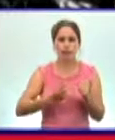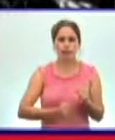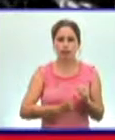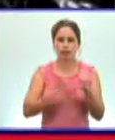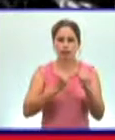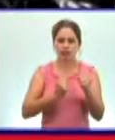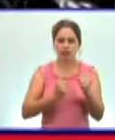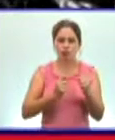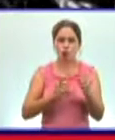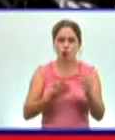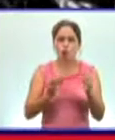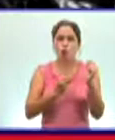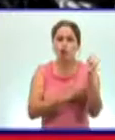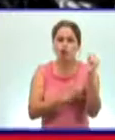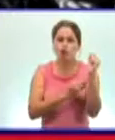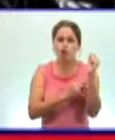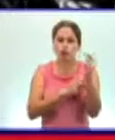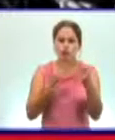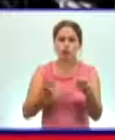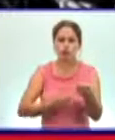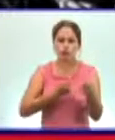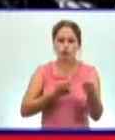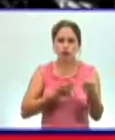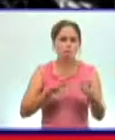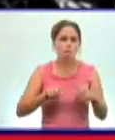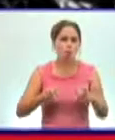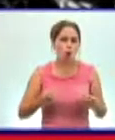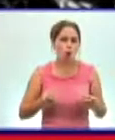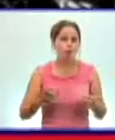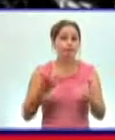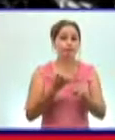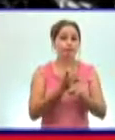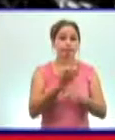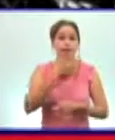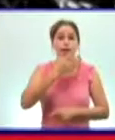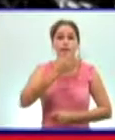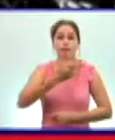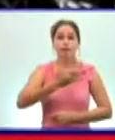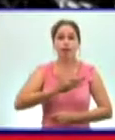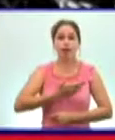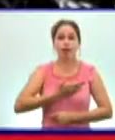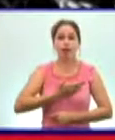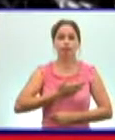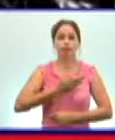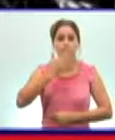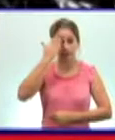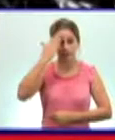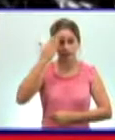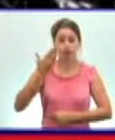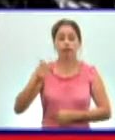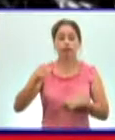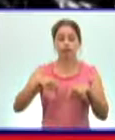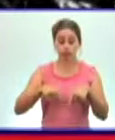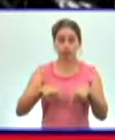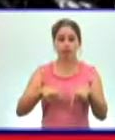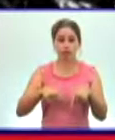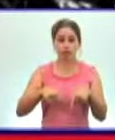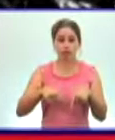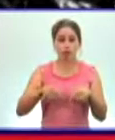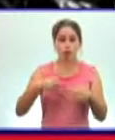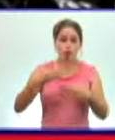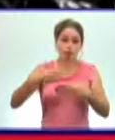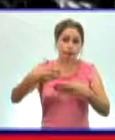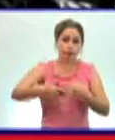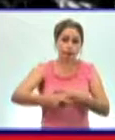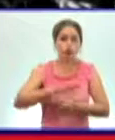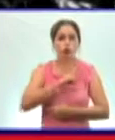decir, Cuba ha demostrado que el legado de Fidel es esencial como asidero en la continuidad del proceso revolucionario.